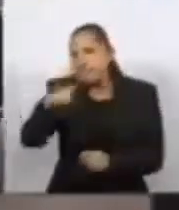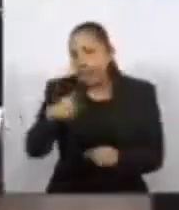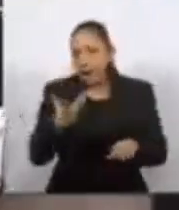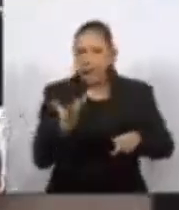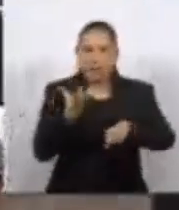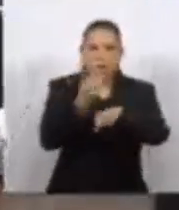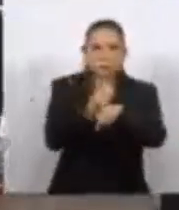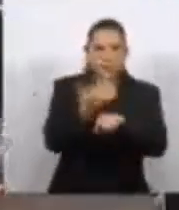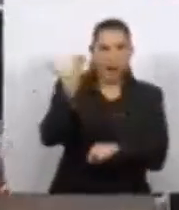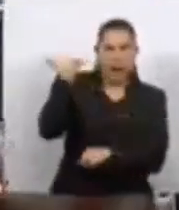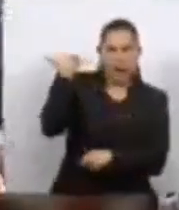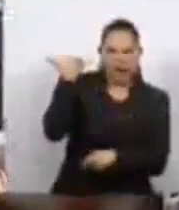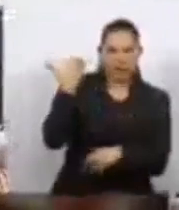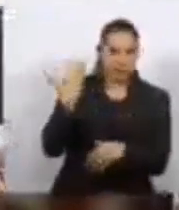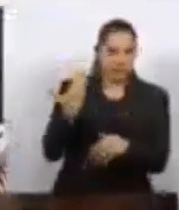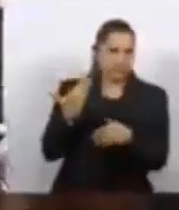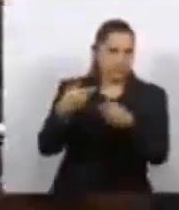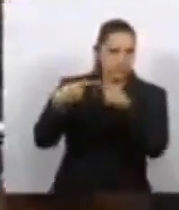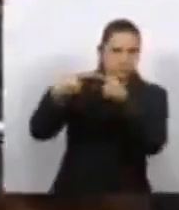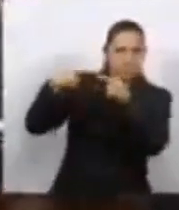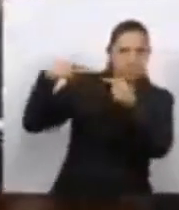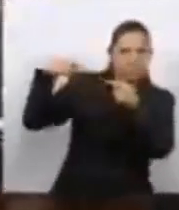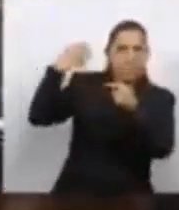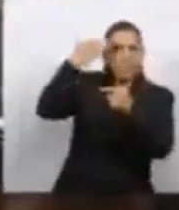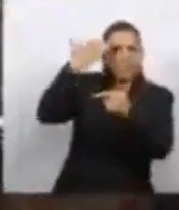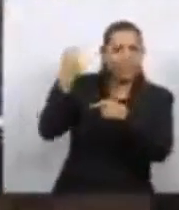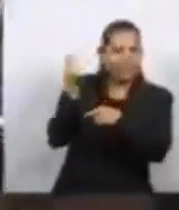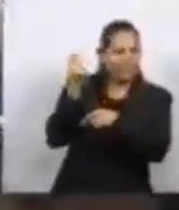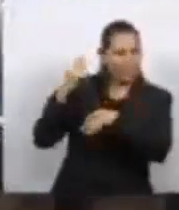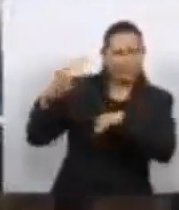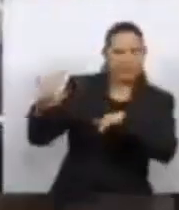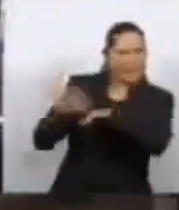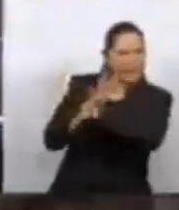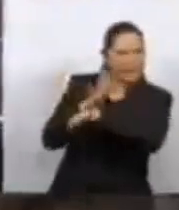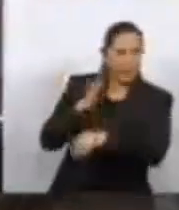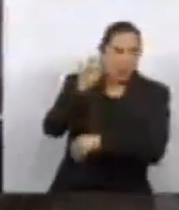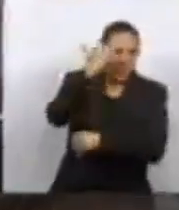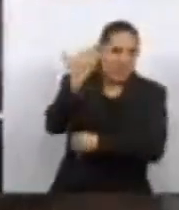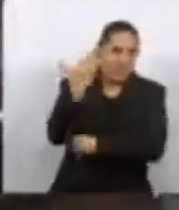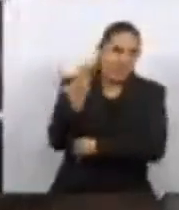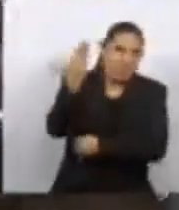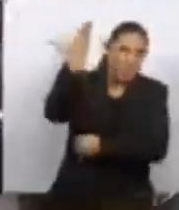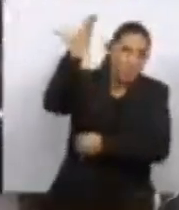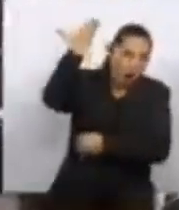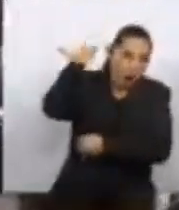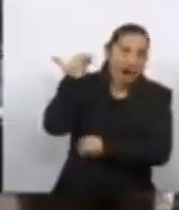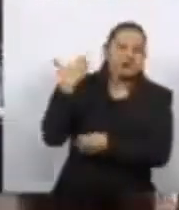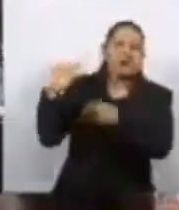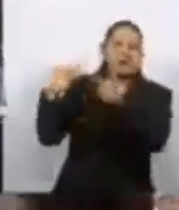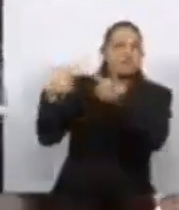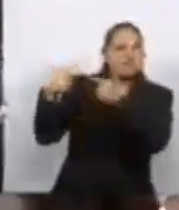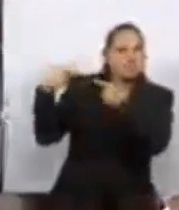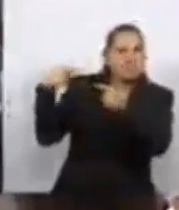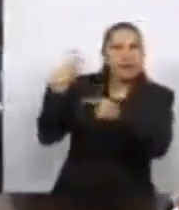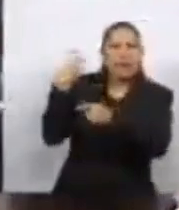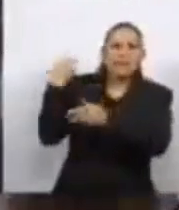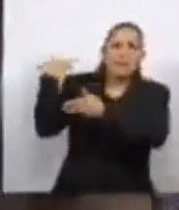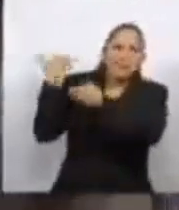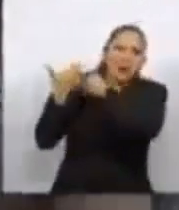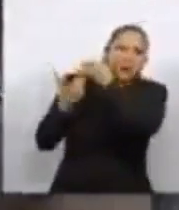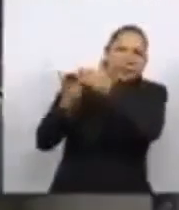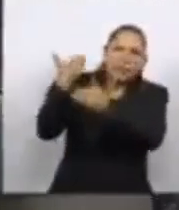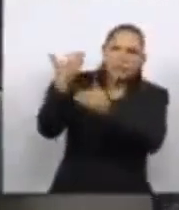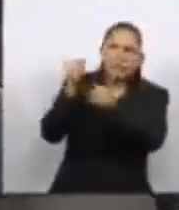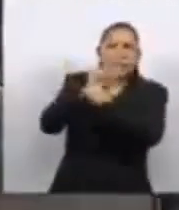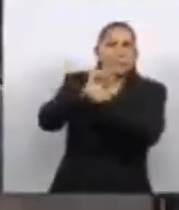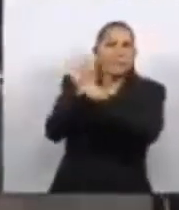fue rebasado por la cruda realidad en la que hoy vivimos. Un pasado que se fue con la pandemia. Por eso, el llamado